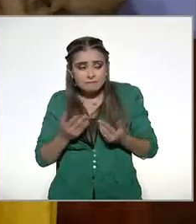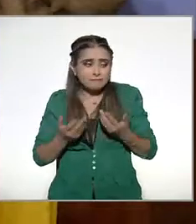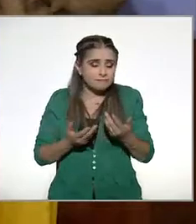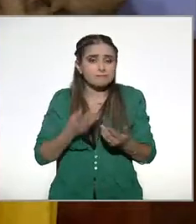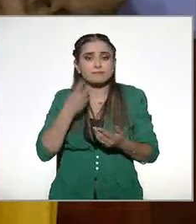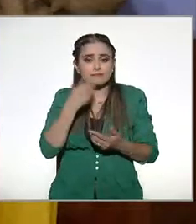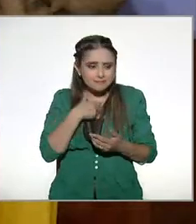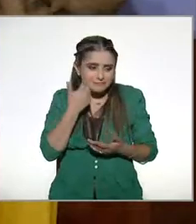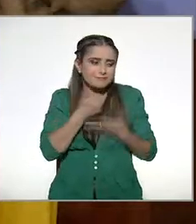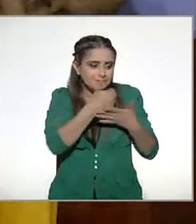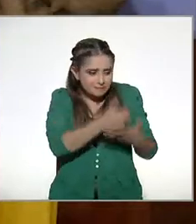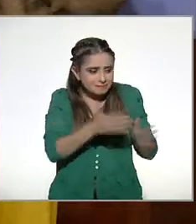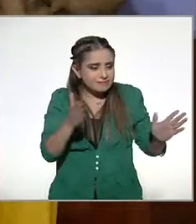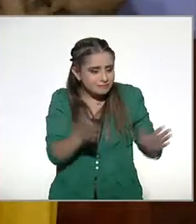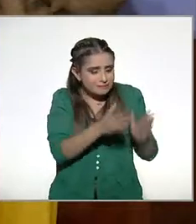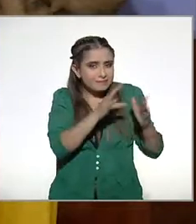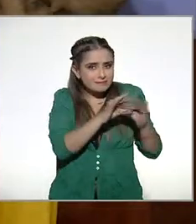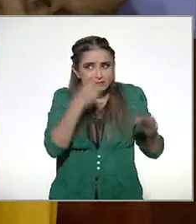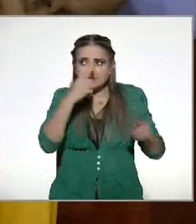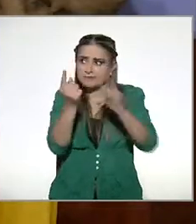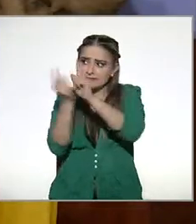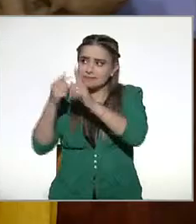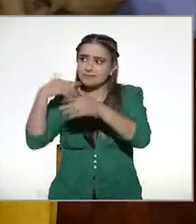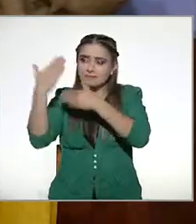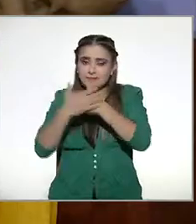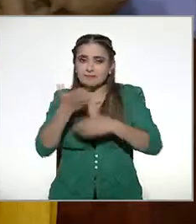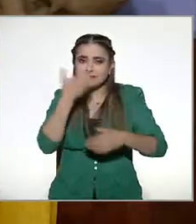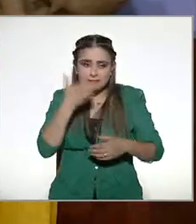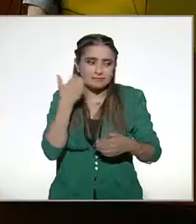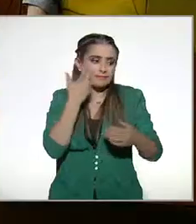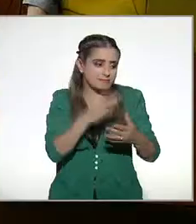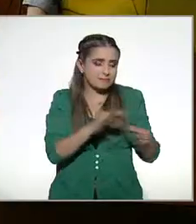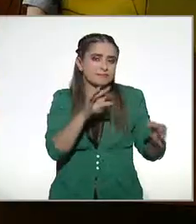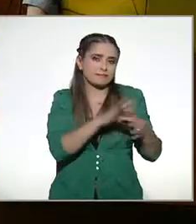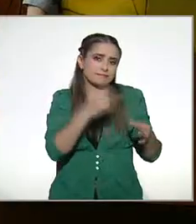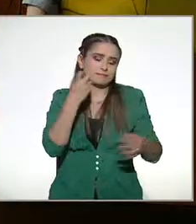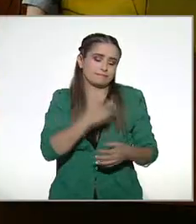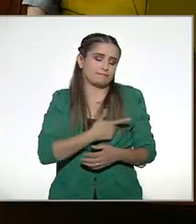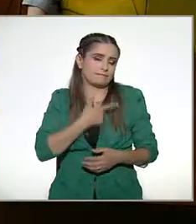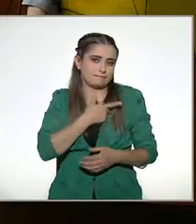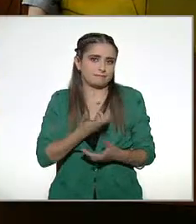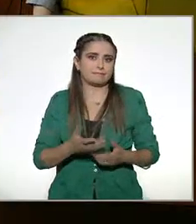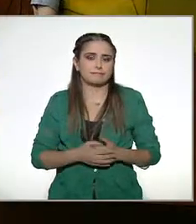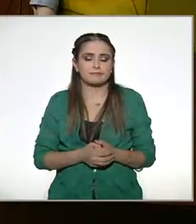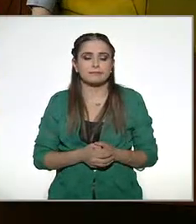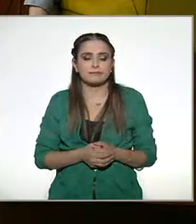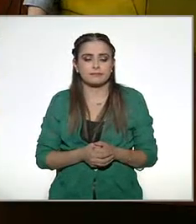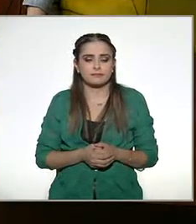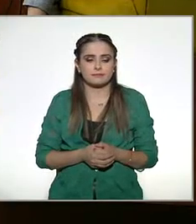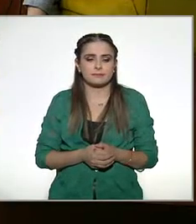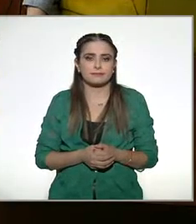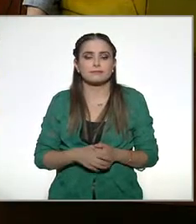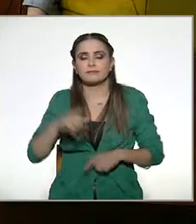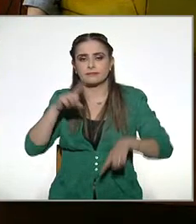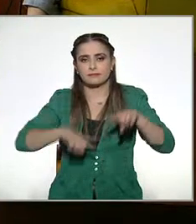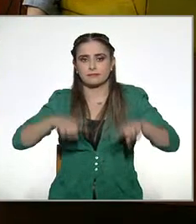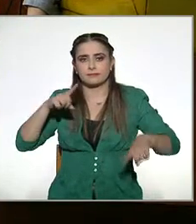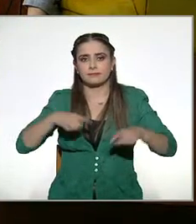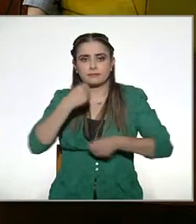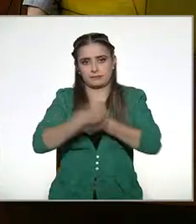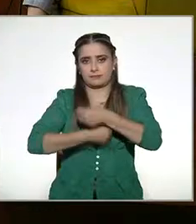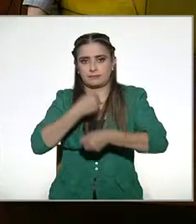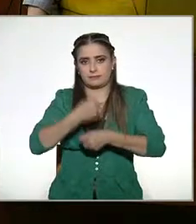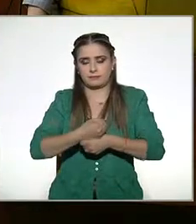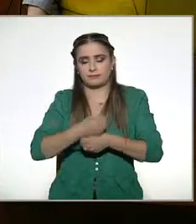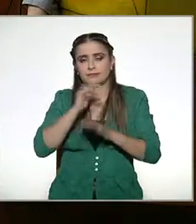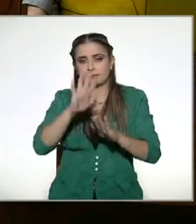ayudando para que supere eso y este programa me ayudara mucho pues me gustaría contestar depende la edad de los niños también porque por